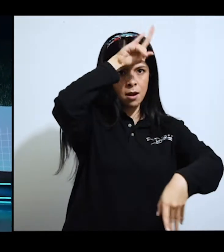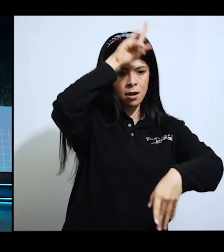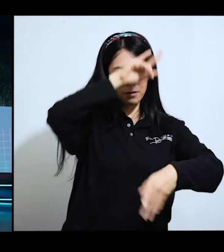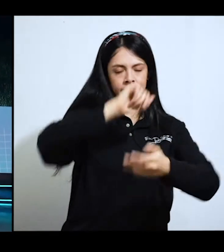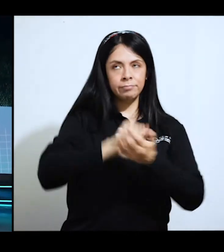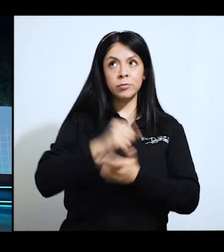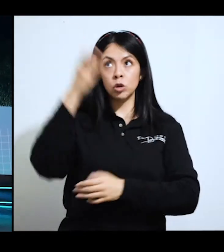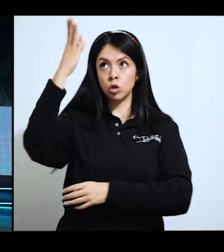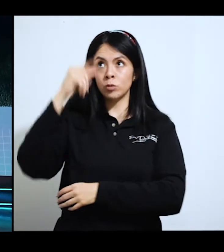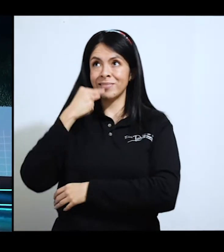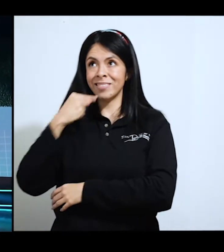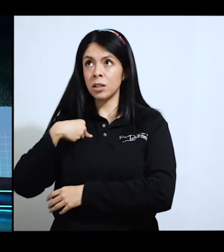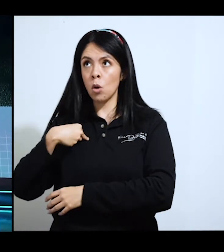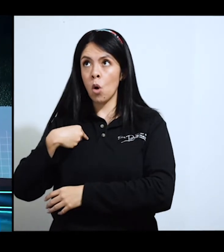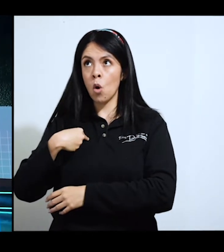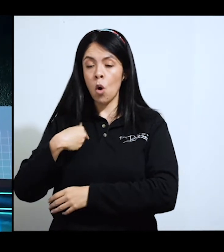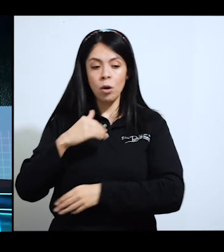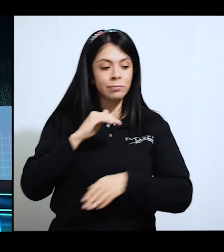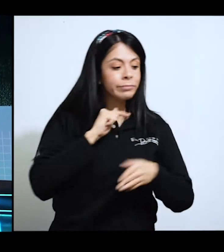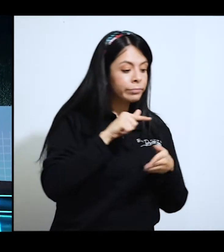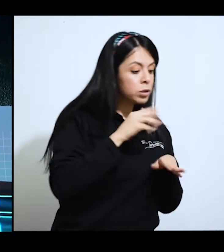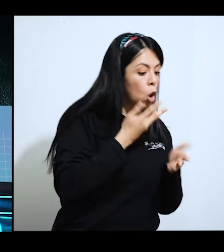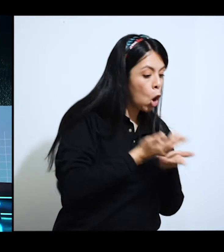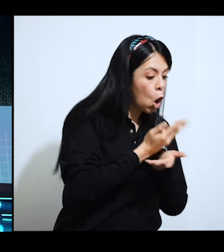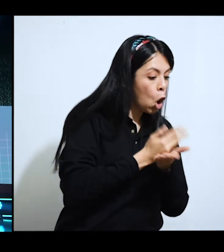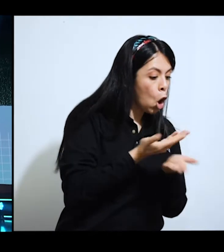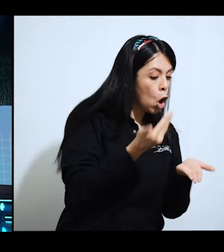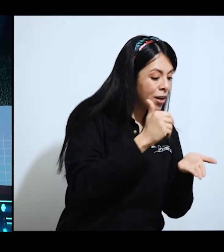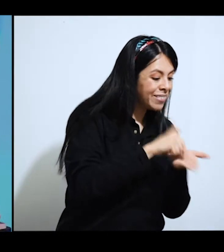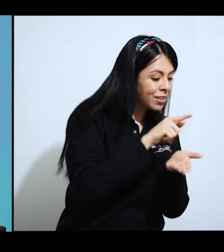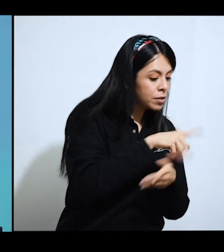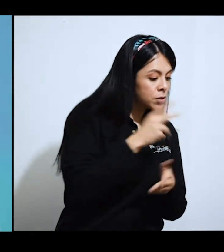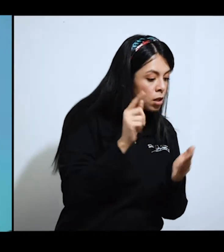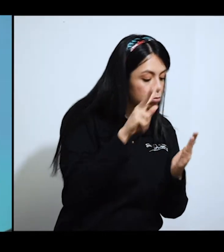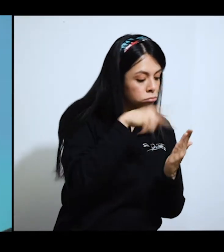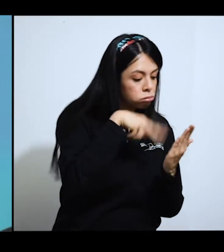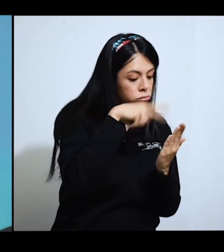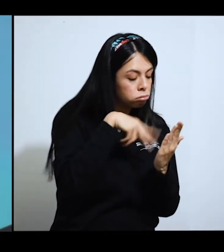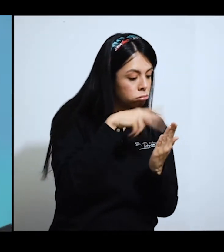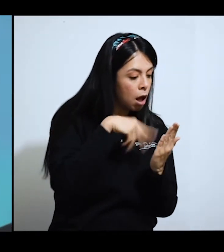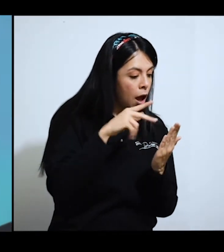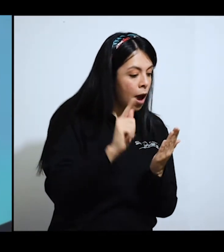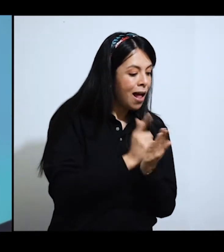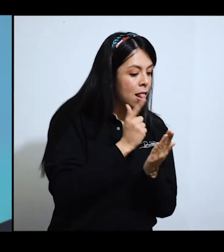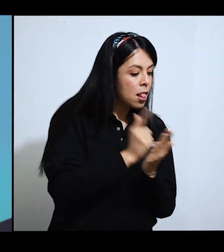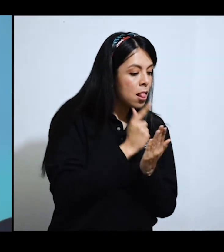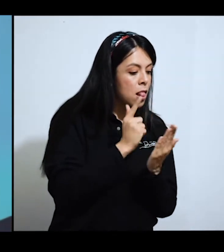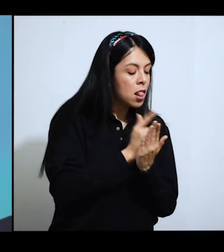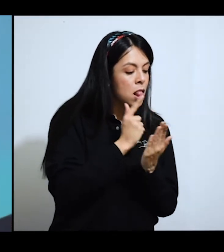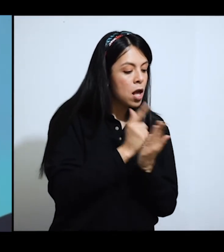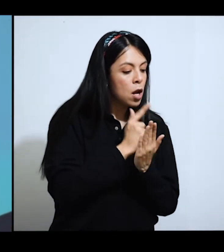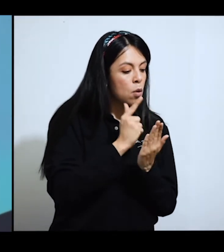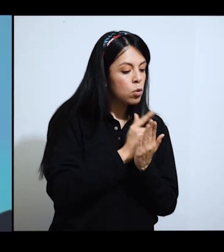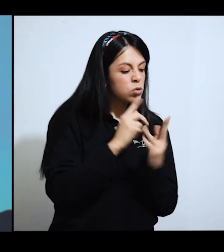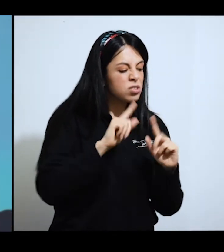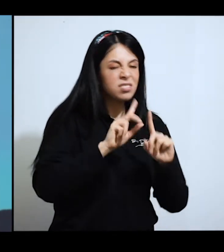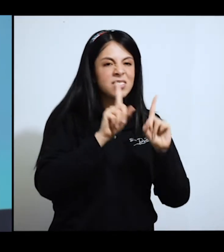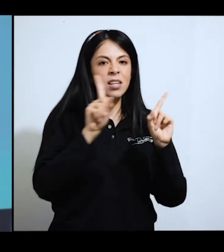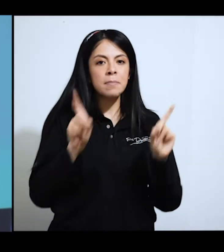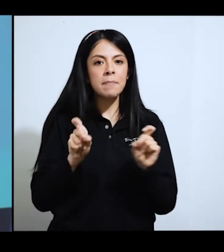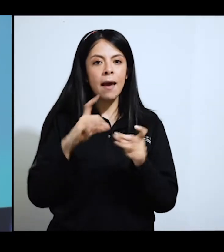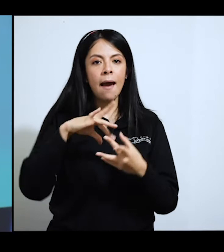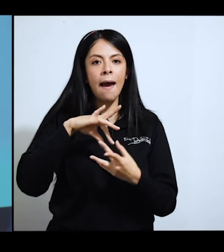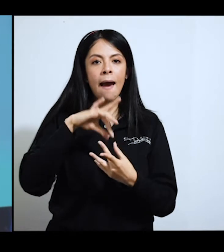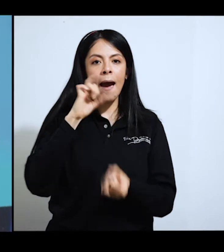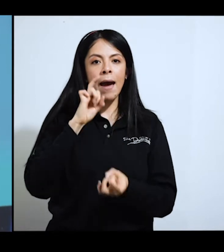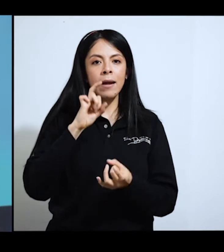principados y potestades. Y luego me dijo, quiero que vuelvas a leer algunos libros que tienes acerca